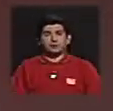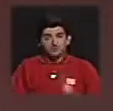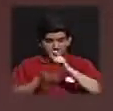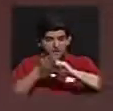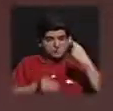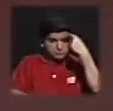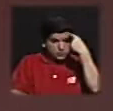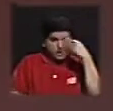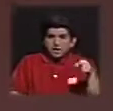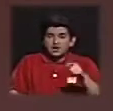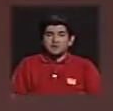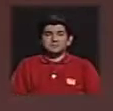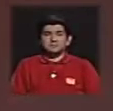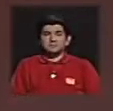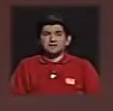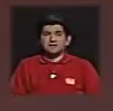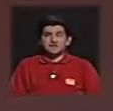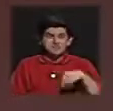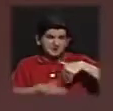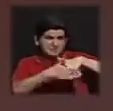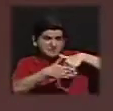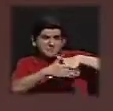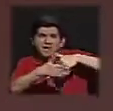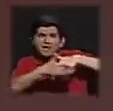escuelas. Estamos impidiéndole a los